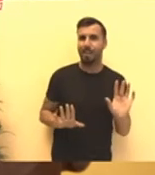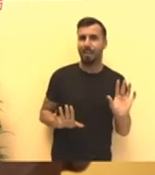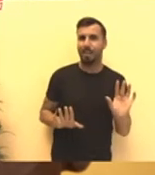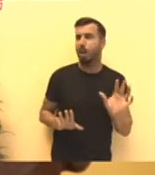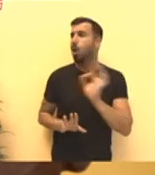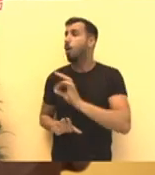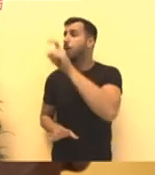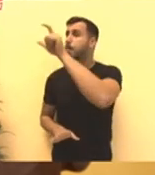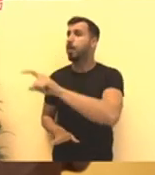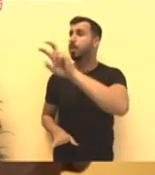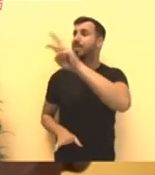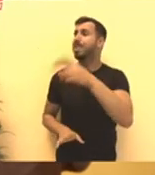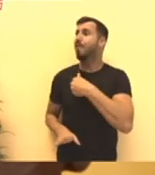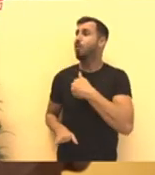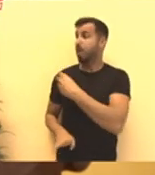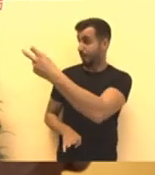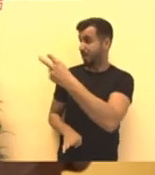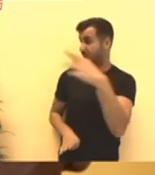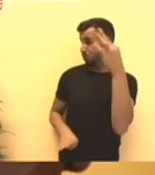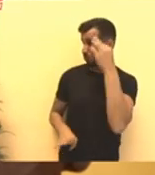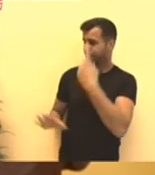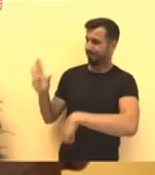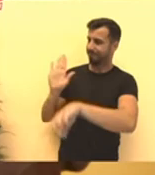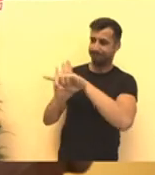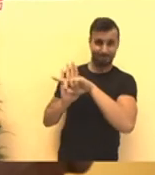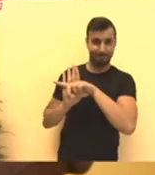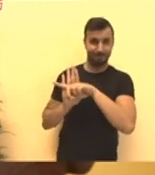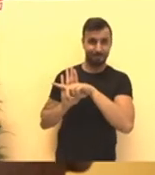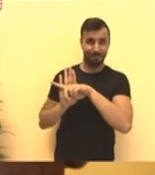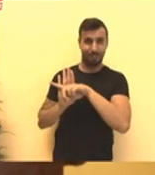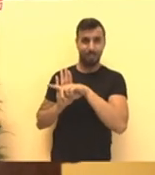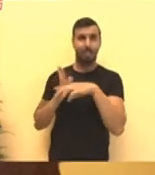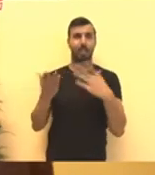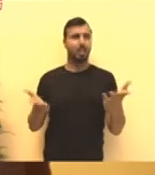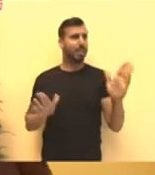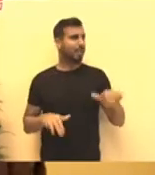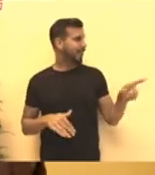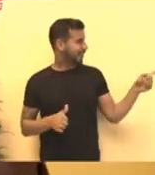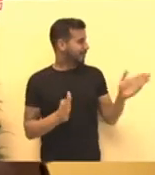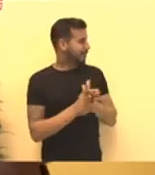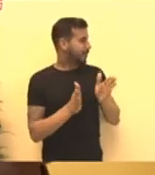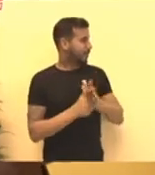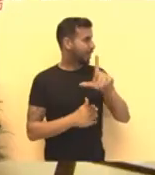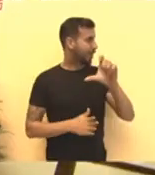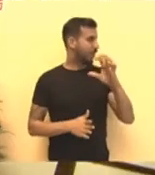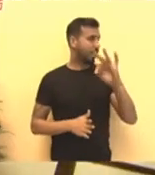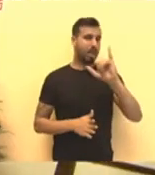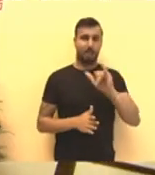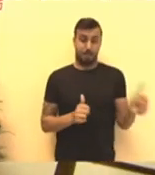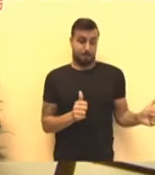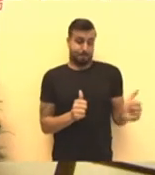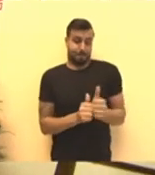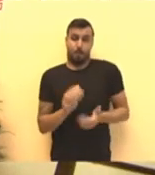puedes entrar. Yo decía, ¿qué les mueve a ellas? Y allá que fuimos, y además precisamente me acompañó Leti, nos fuimos a Cuba. En